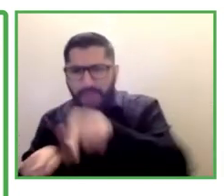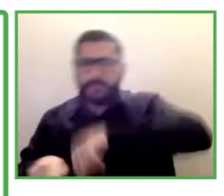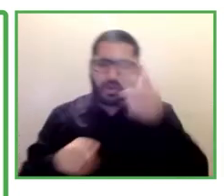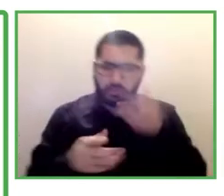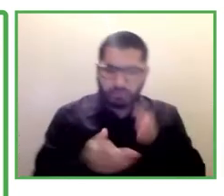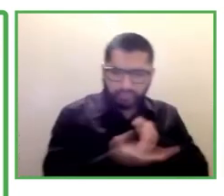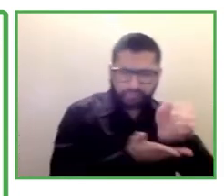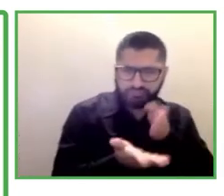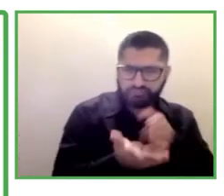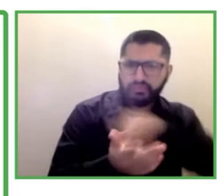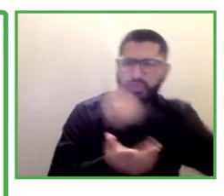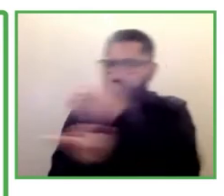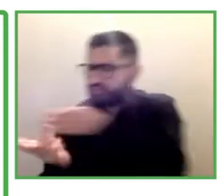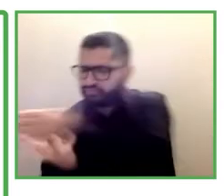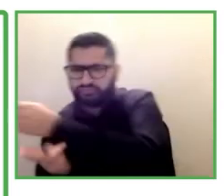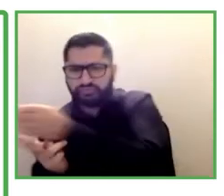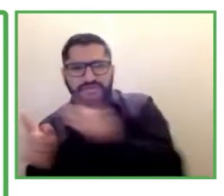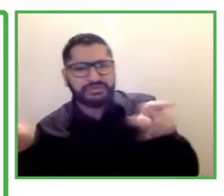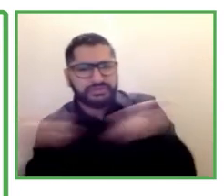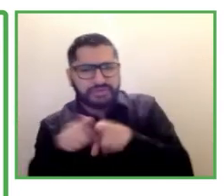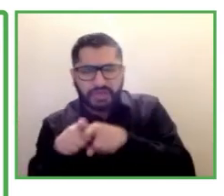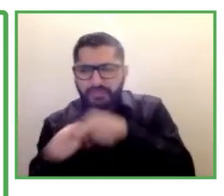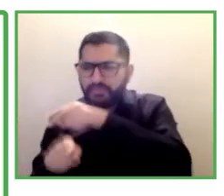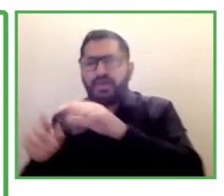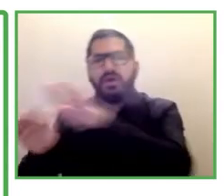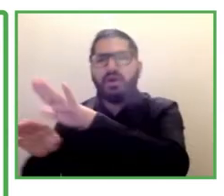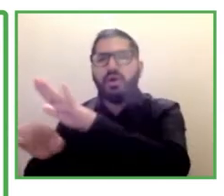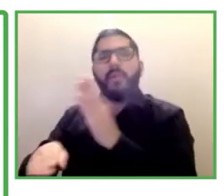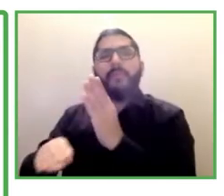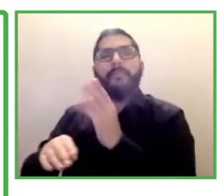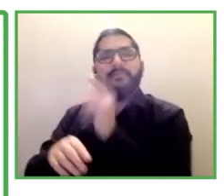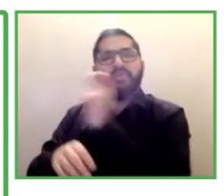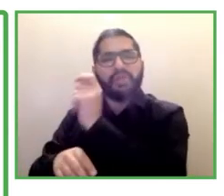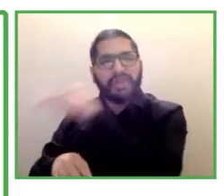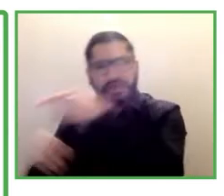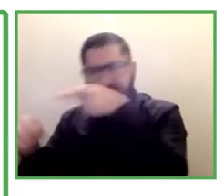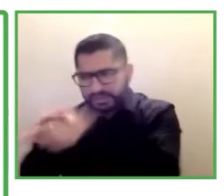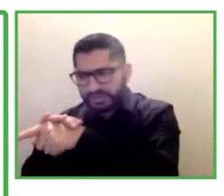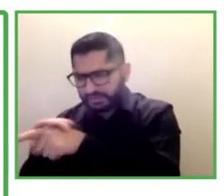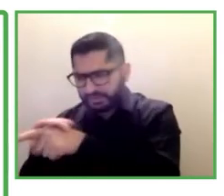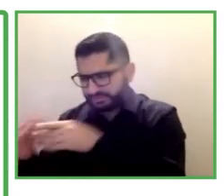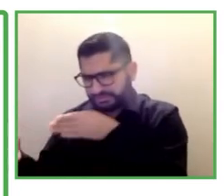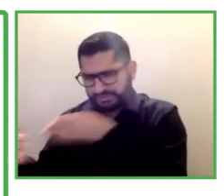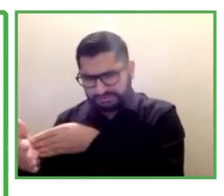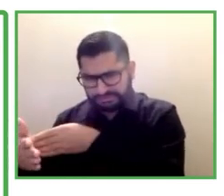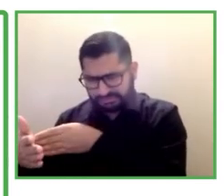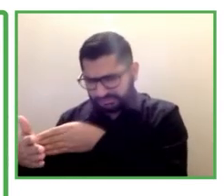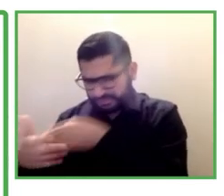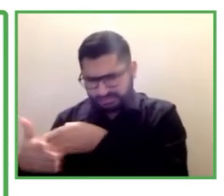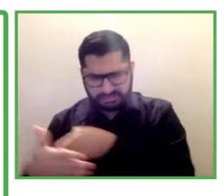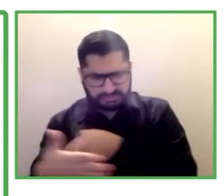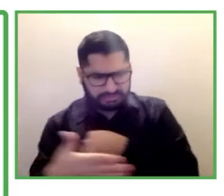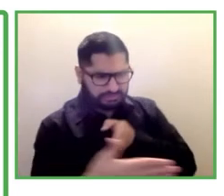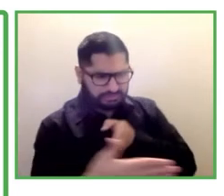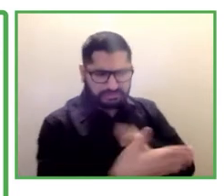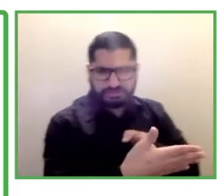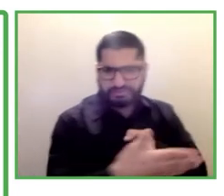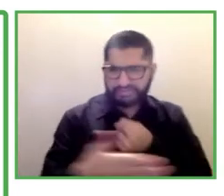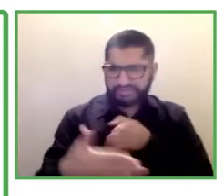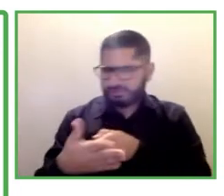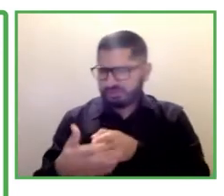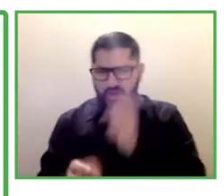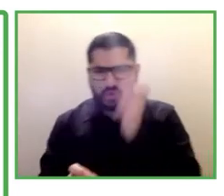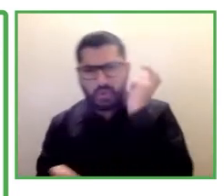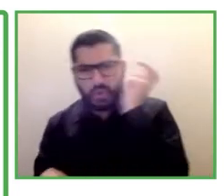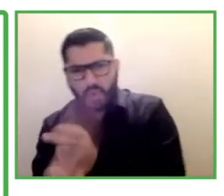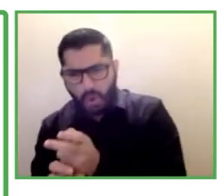irregularidades y obstáculos para una persona con otro tipo de discapacidad. Eliminar también los